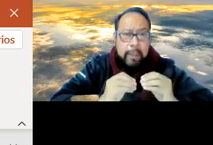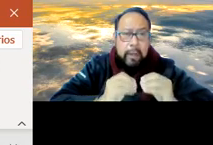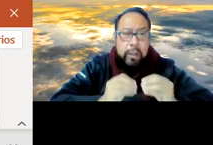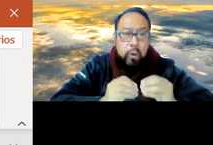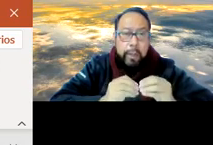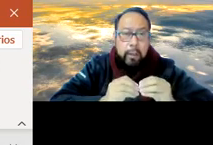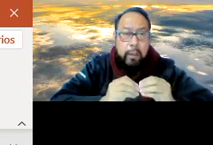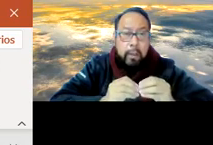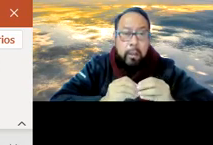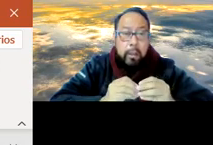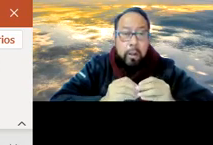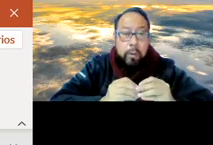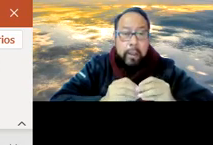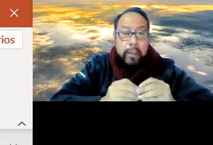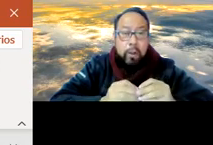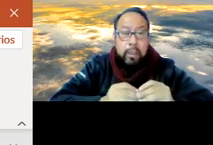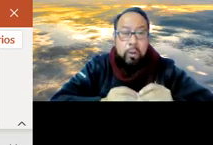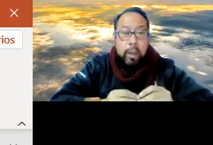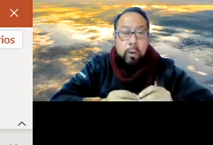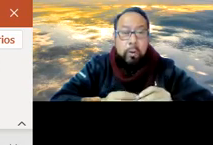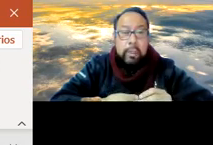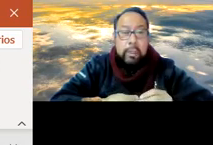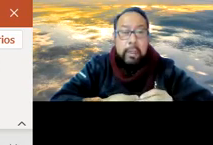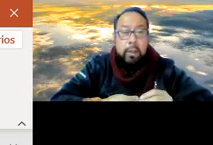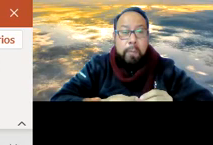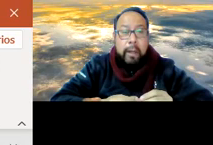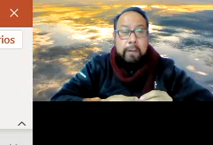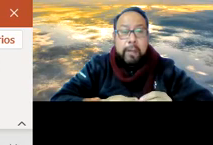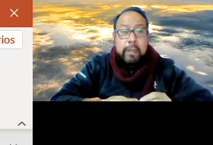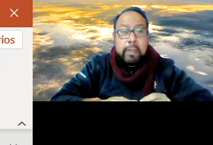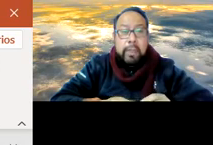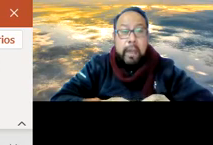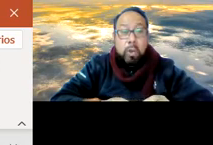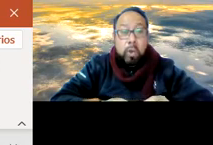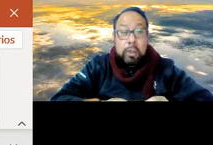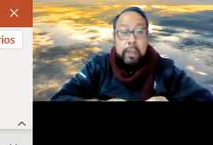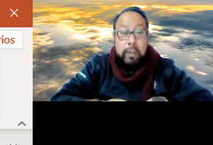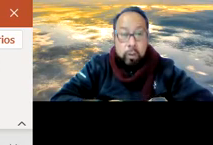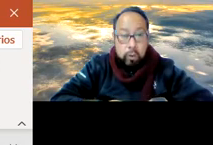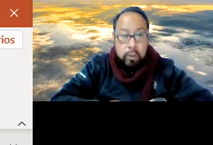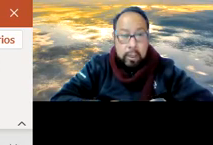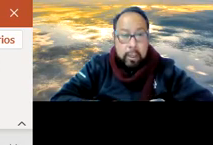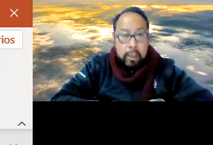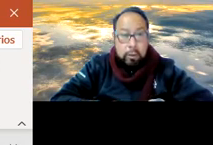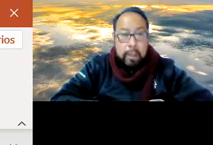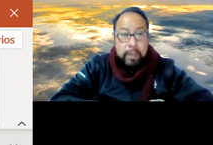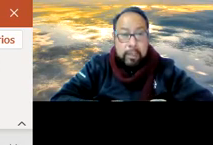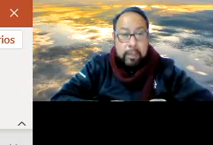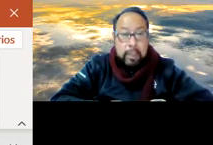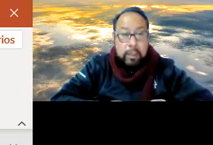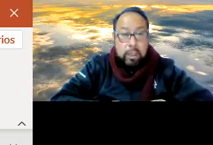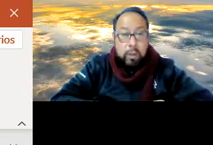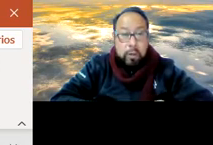En fin, es el resumen como género textual utilizando para referirse a otros textos. Es